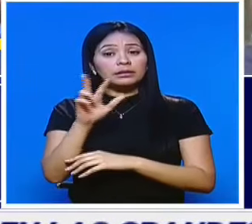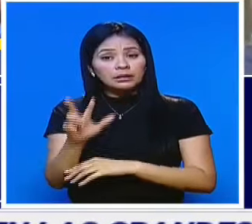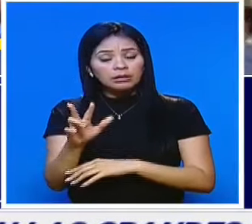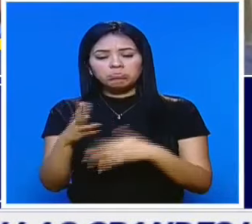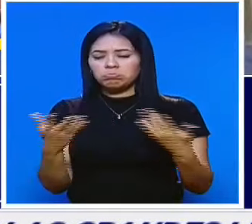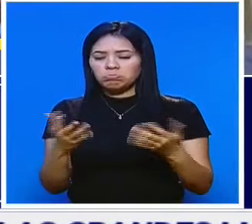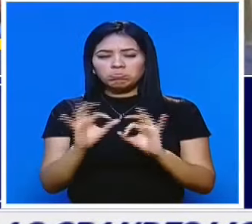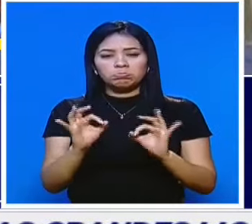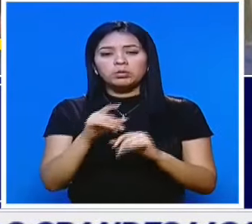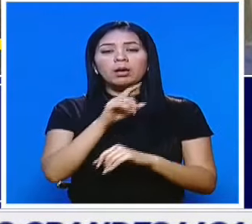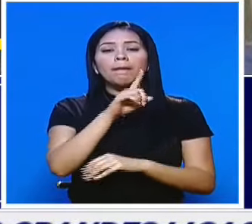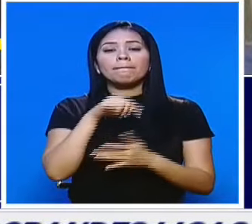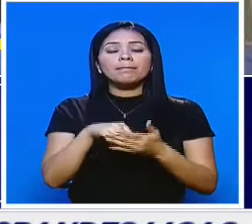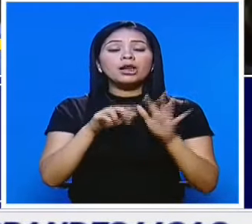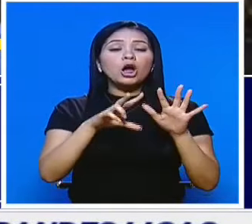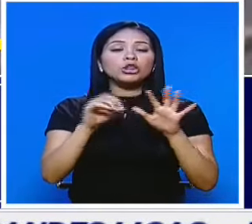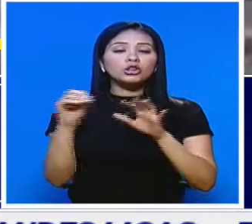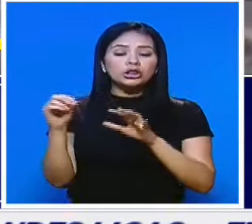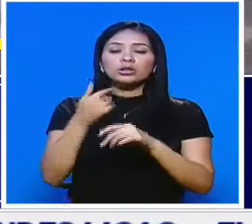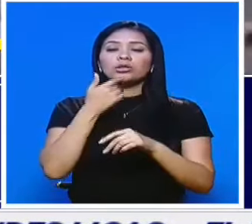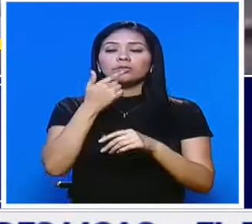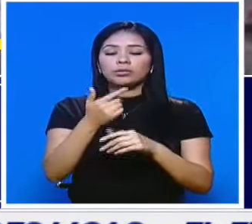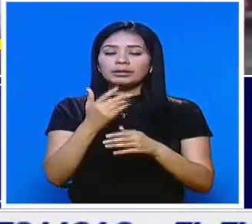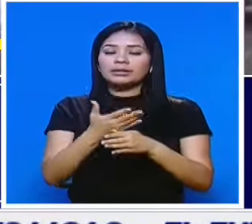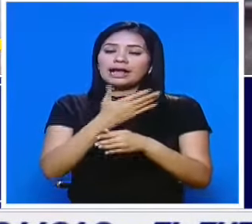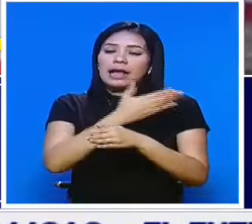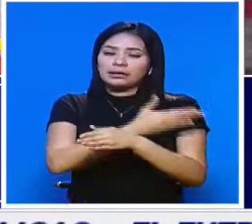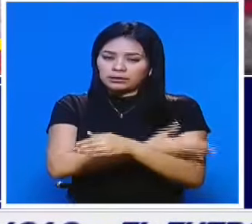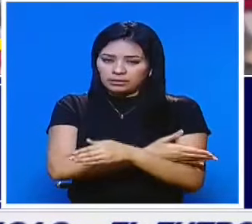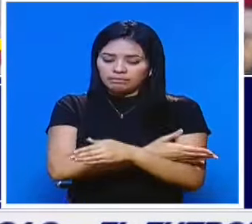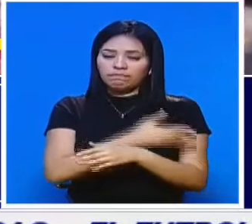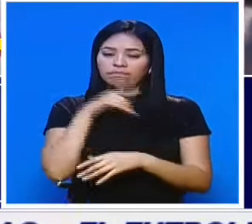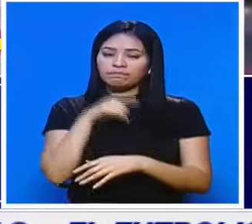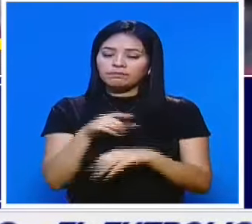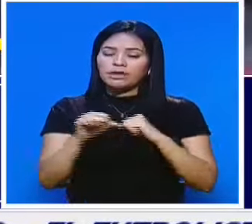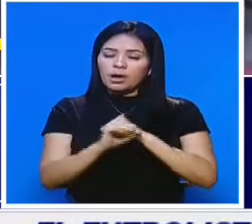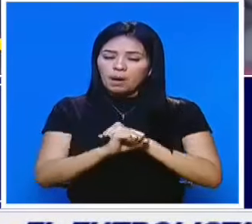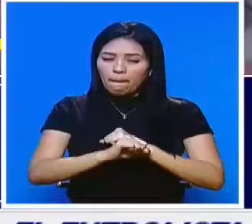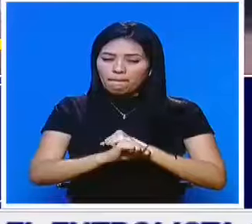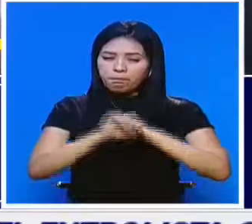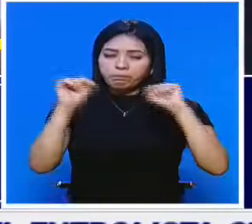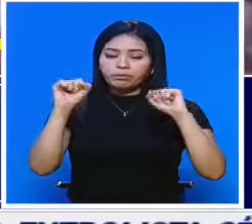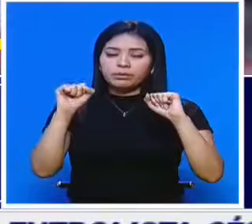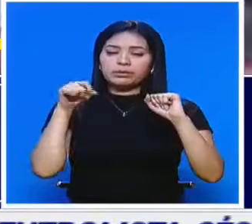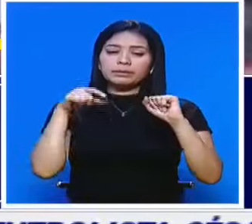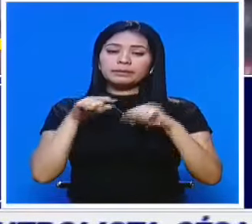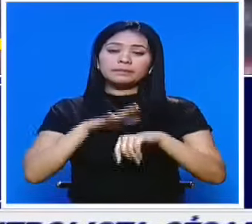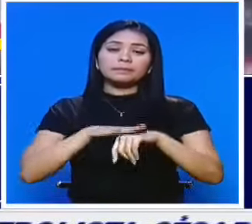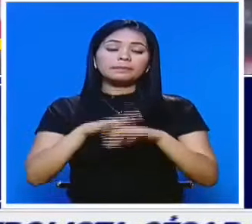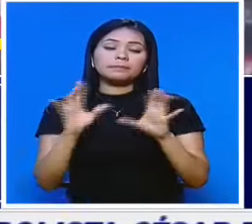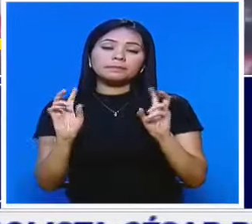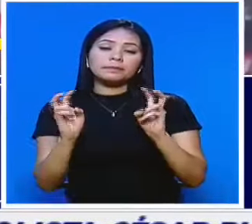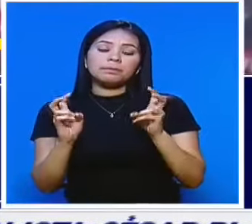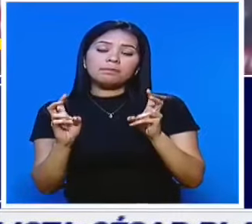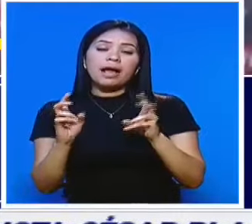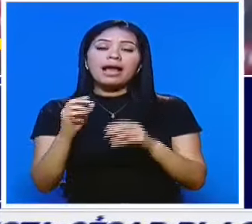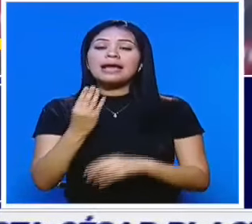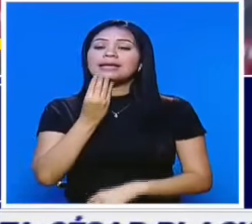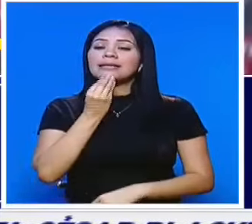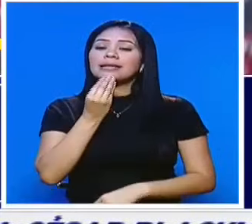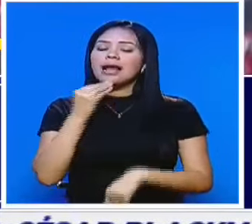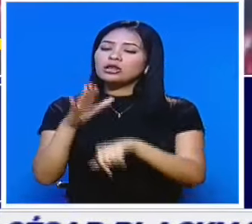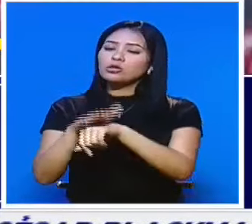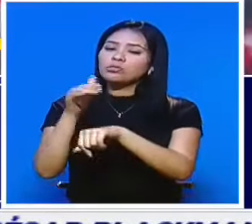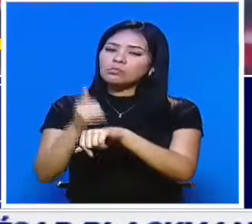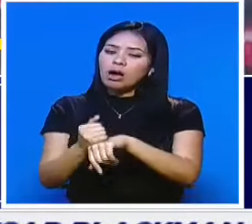unos 2800 como se reportó inicialmente estas explosiones han sido a Israel y han disparado la tensión